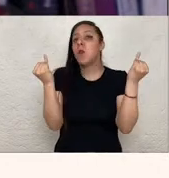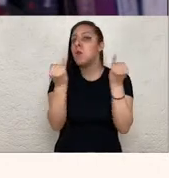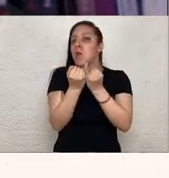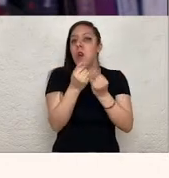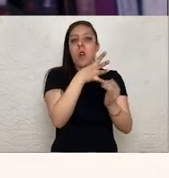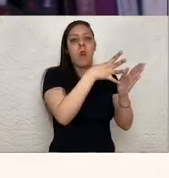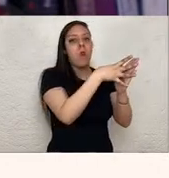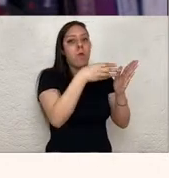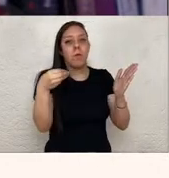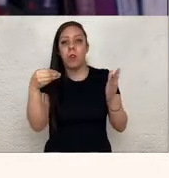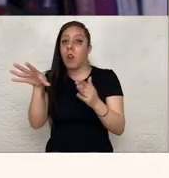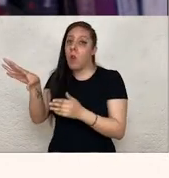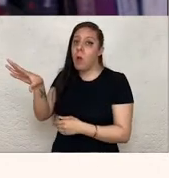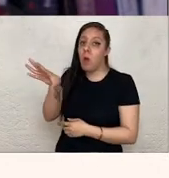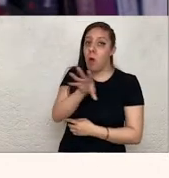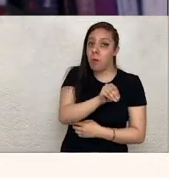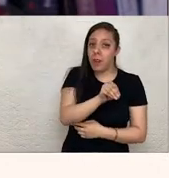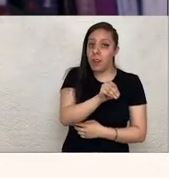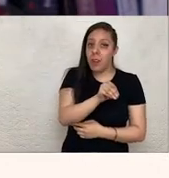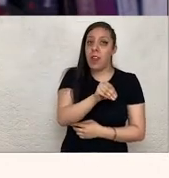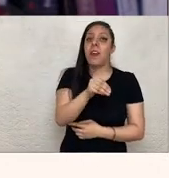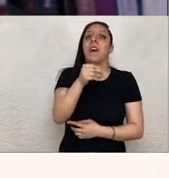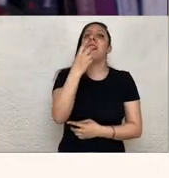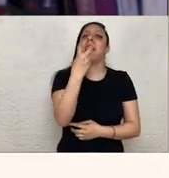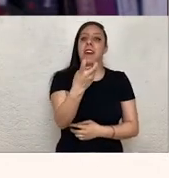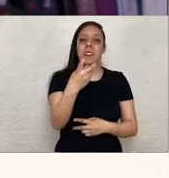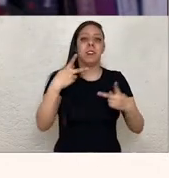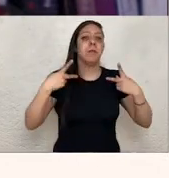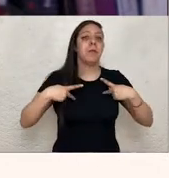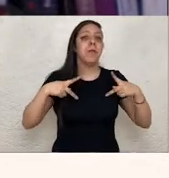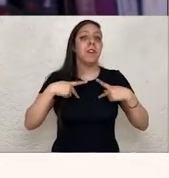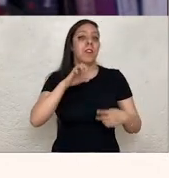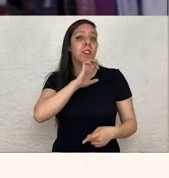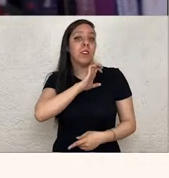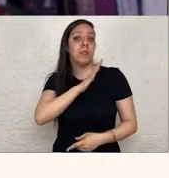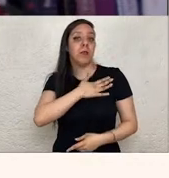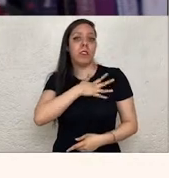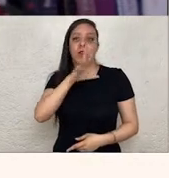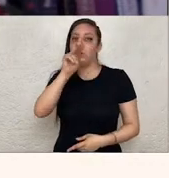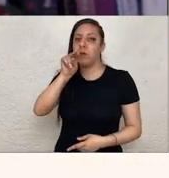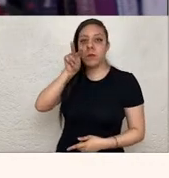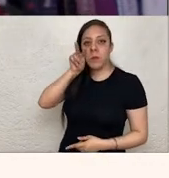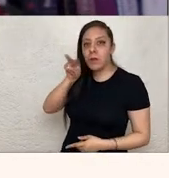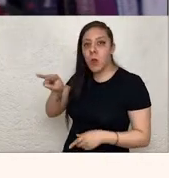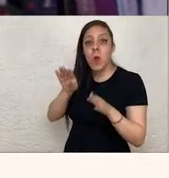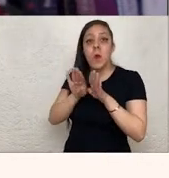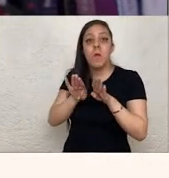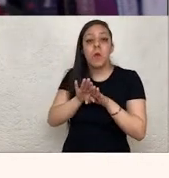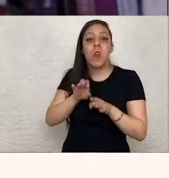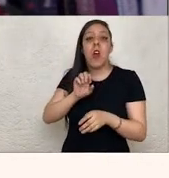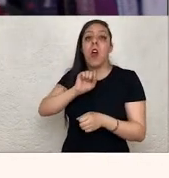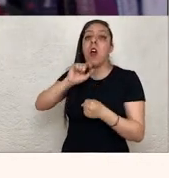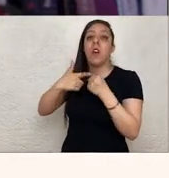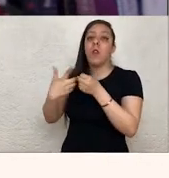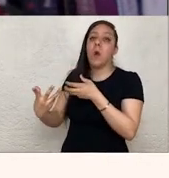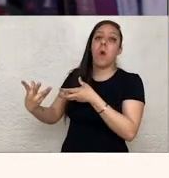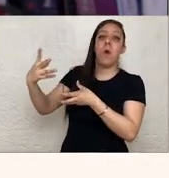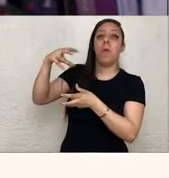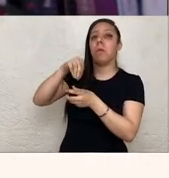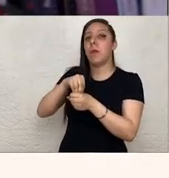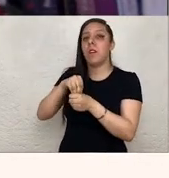aquello que somos, los españoles no. Los españoles se enfrentaban frente a una otredad